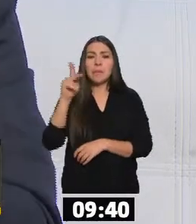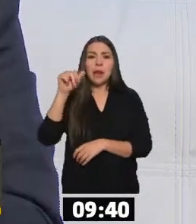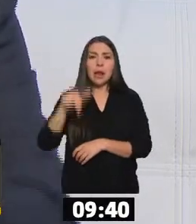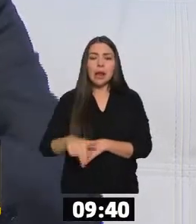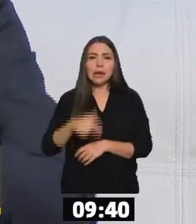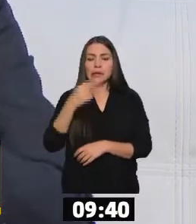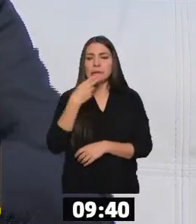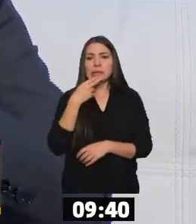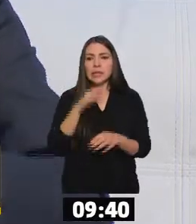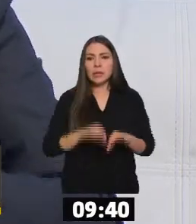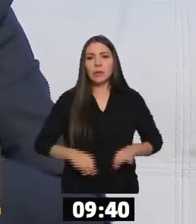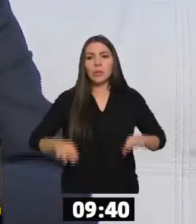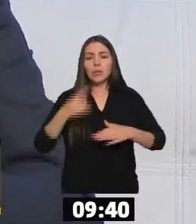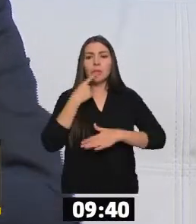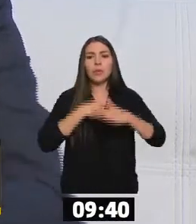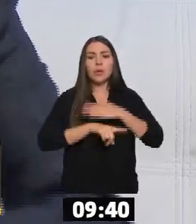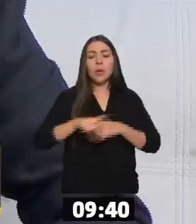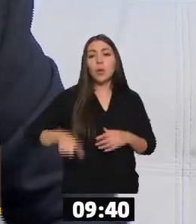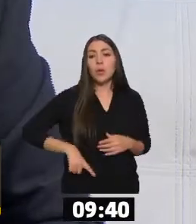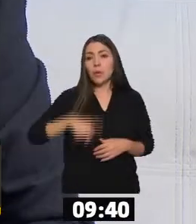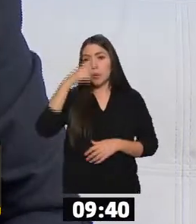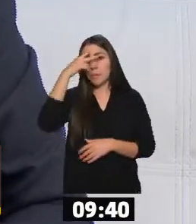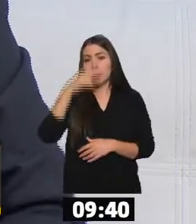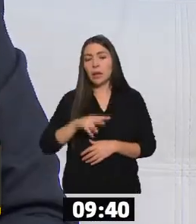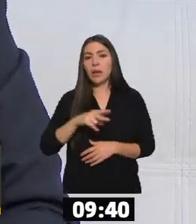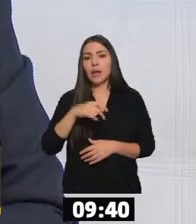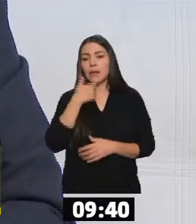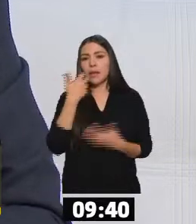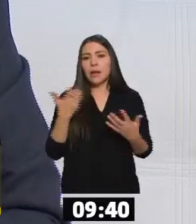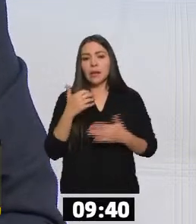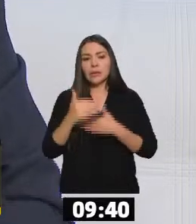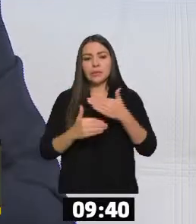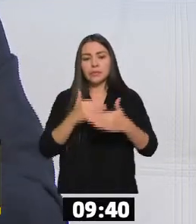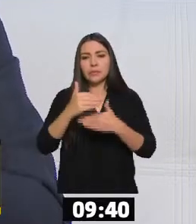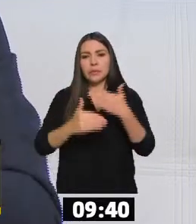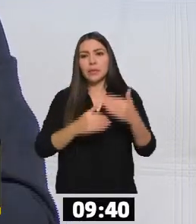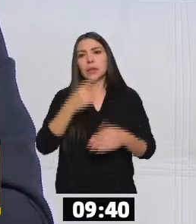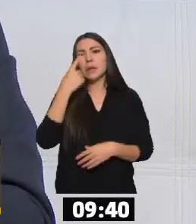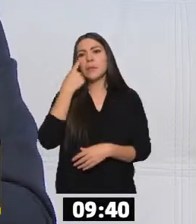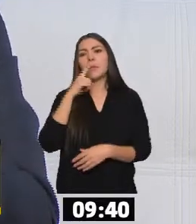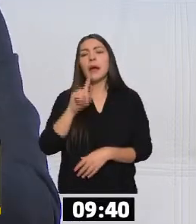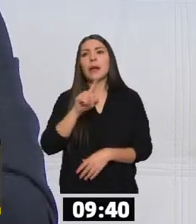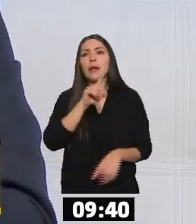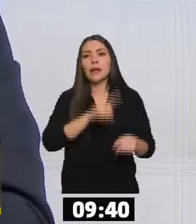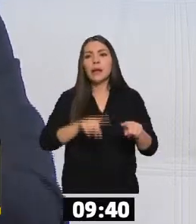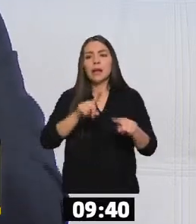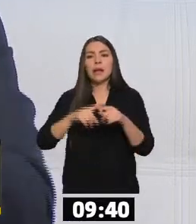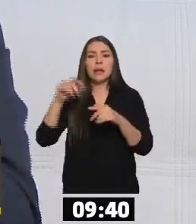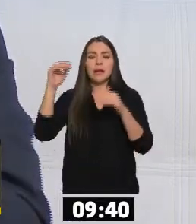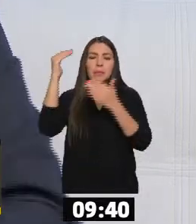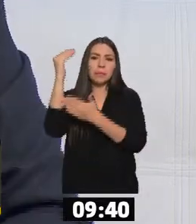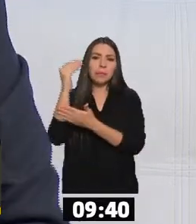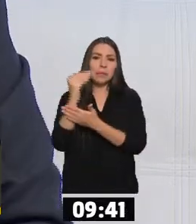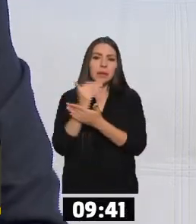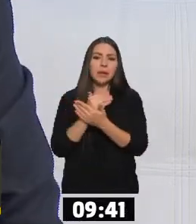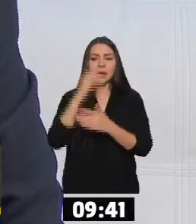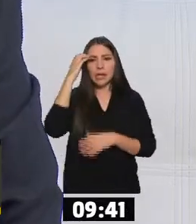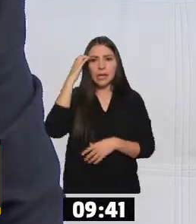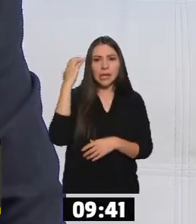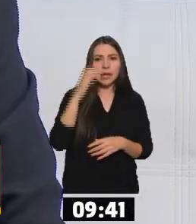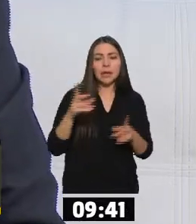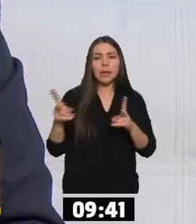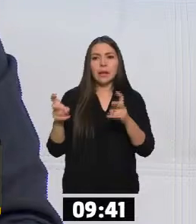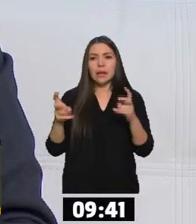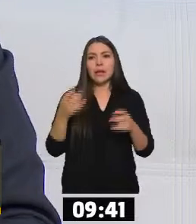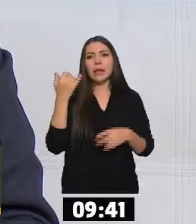que el gobierno mexicano lleva adelante, ¿no? En términos de abatir la delincuencia, de abatir la criminalidad